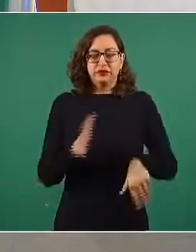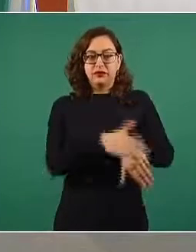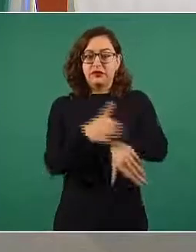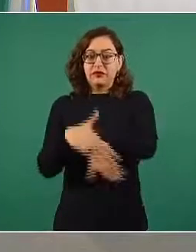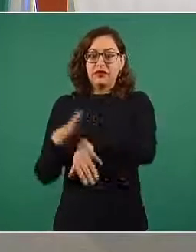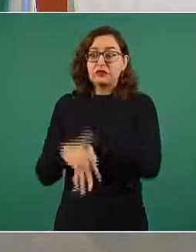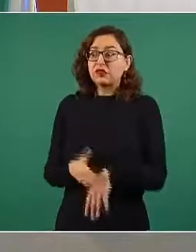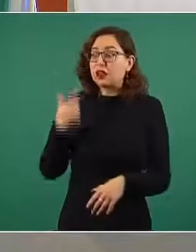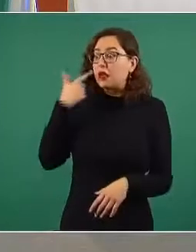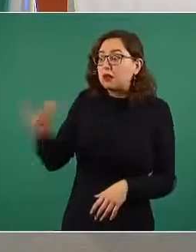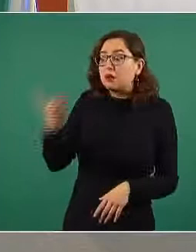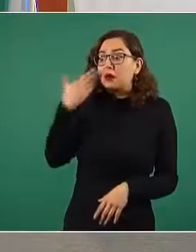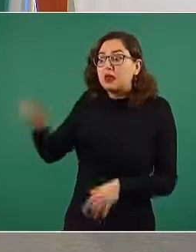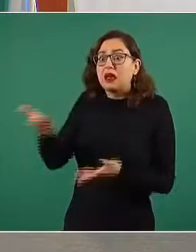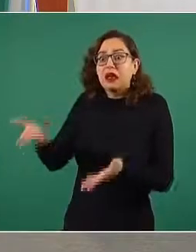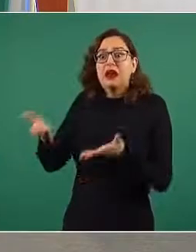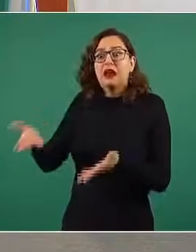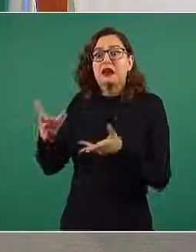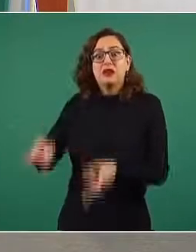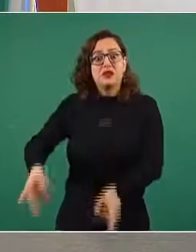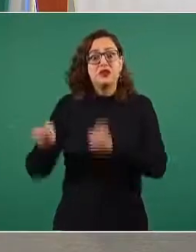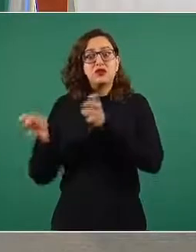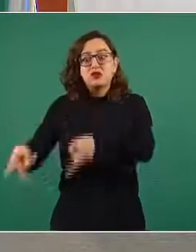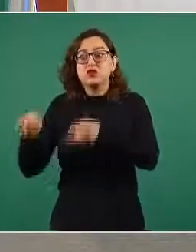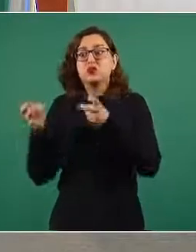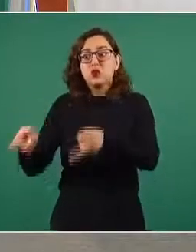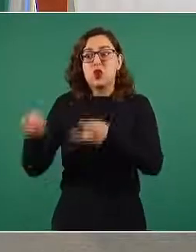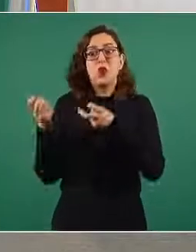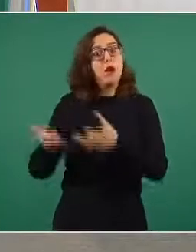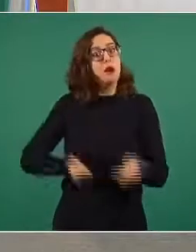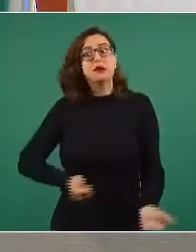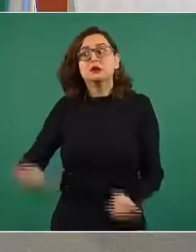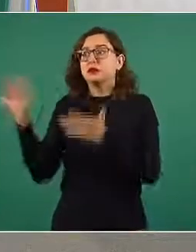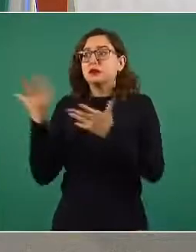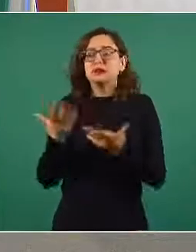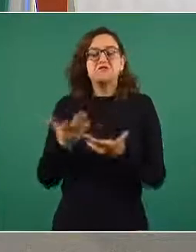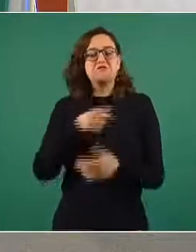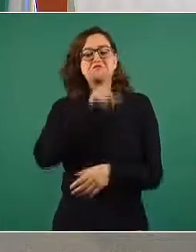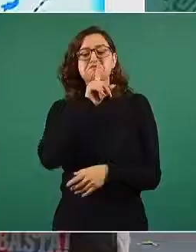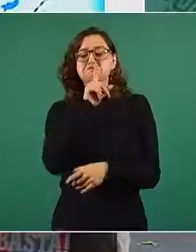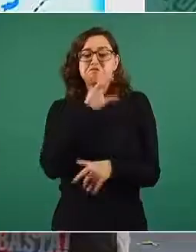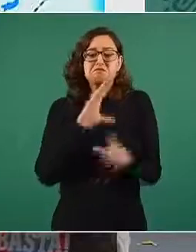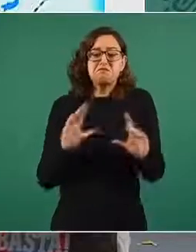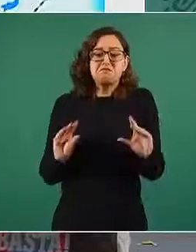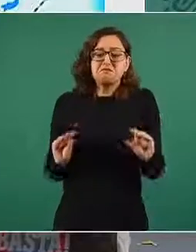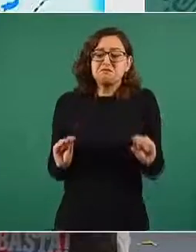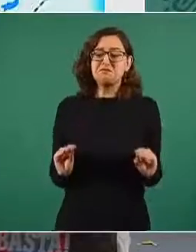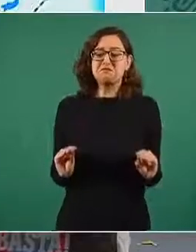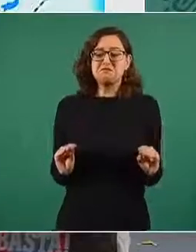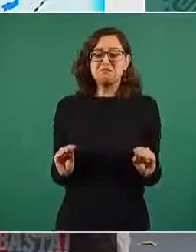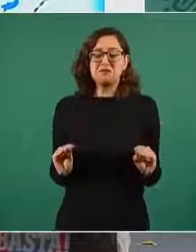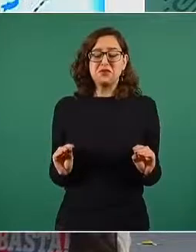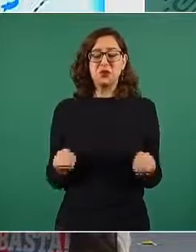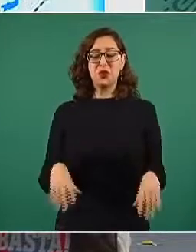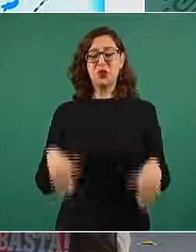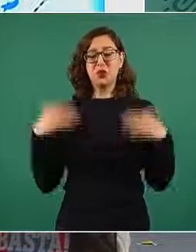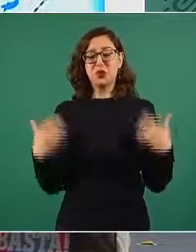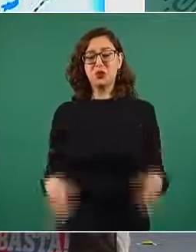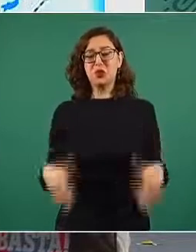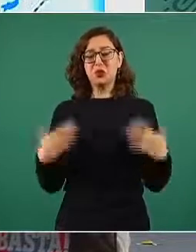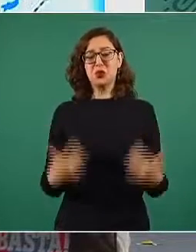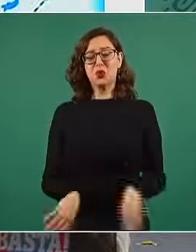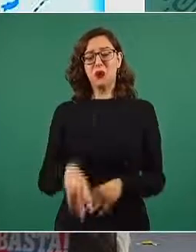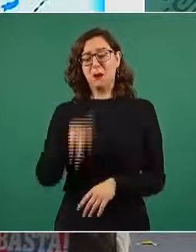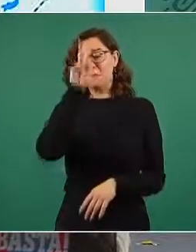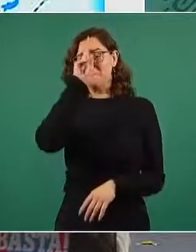gritaba, nos roban, nos están saqueando. Y se llevó a cabo el saqueo en el periodo neoliberal